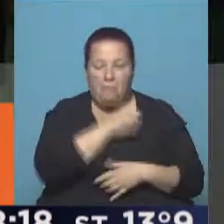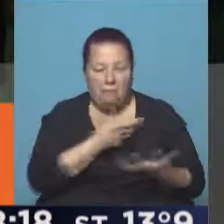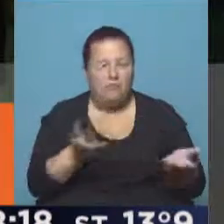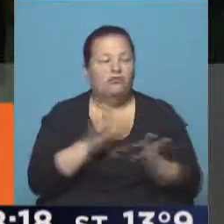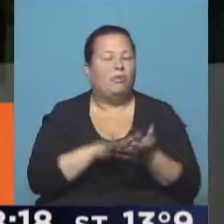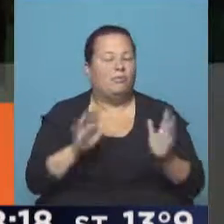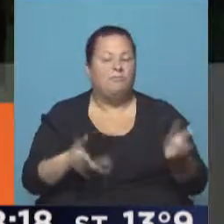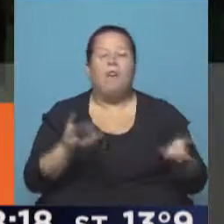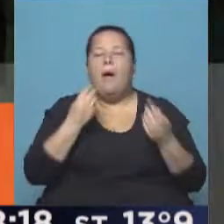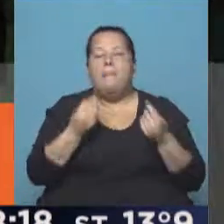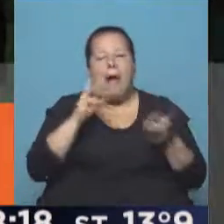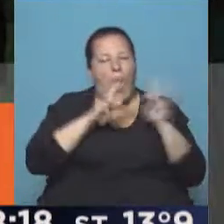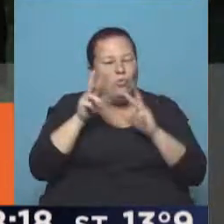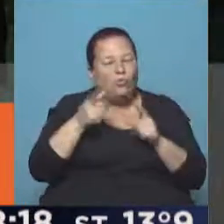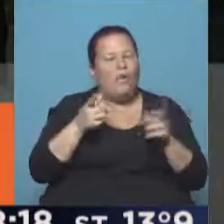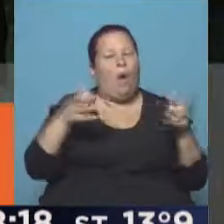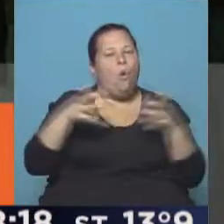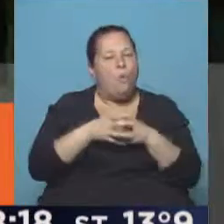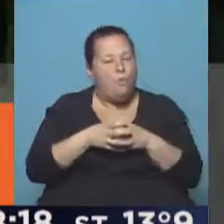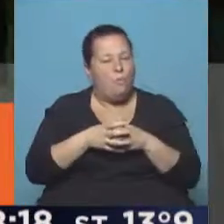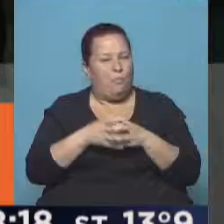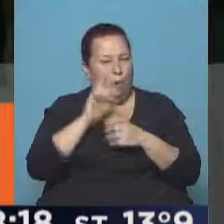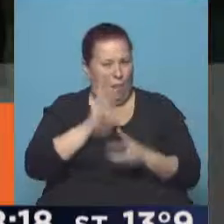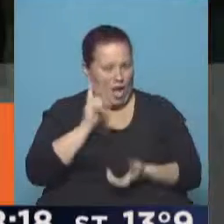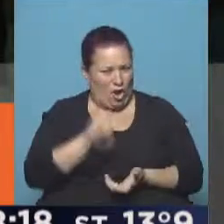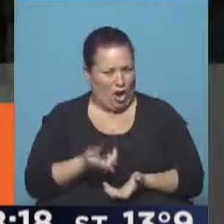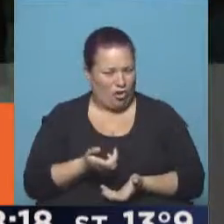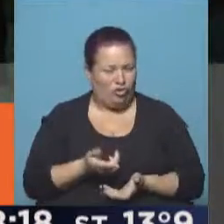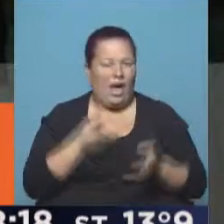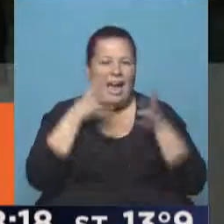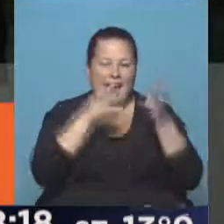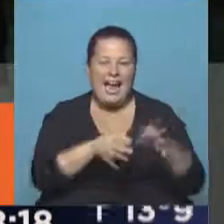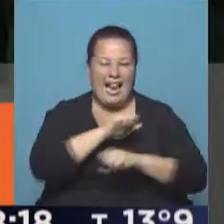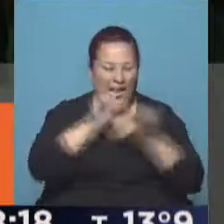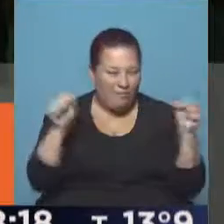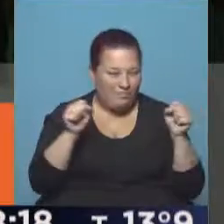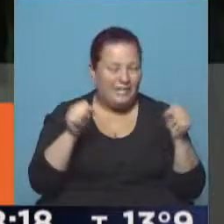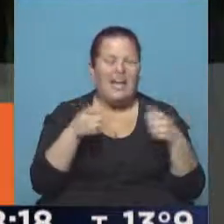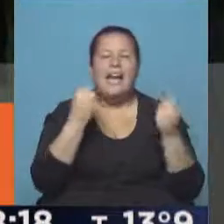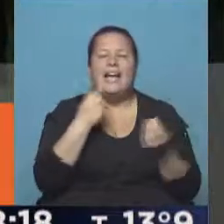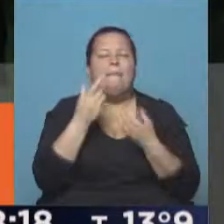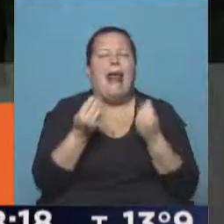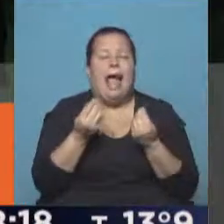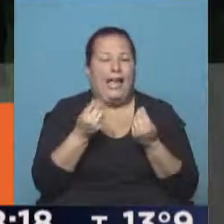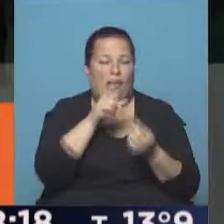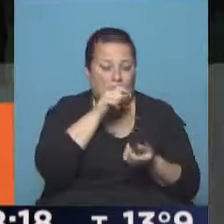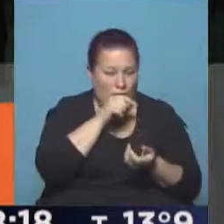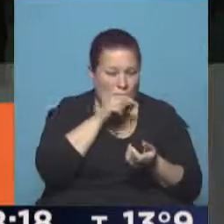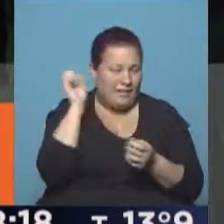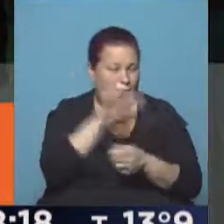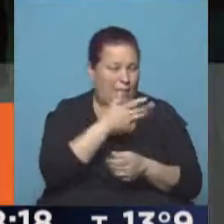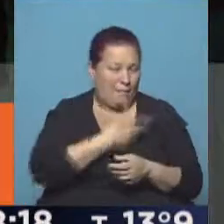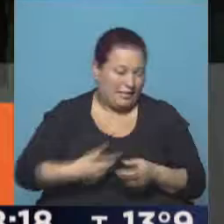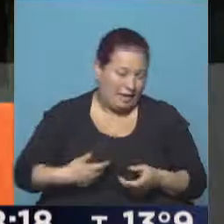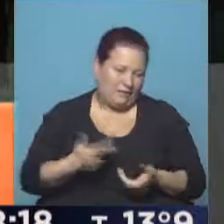sobre eso como para crear un organismo tan peligroso para combatir el terrorismo. ¿En qué se basan? ¿En los tweets que recibió el